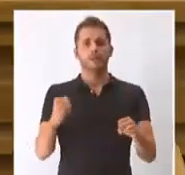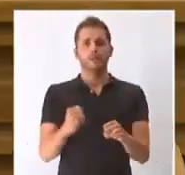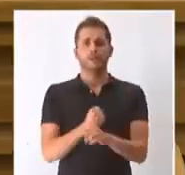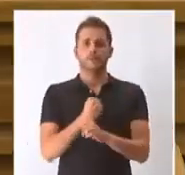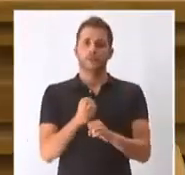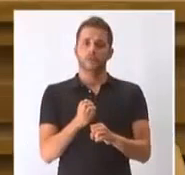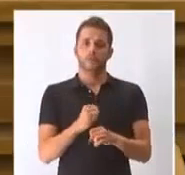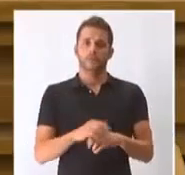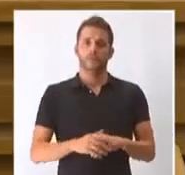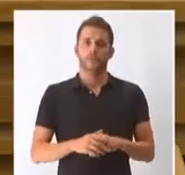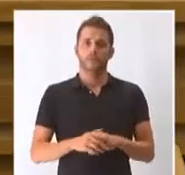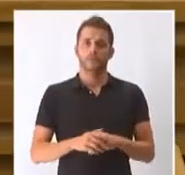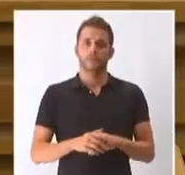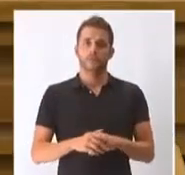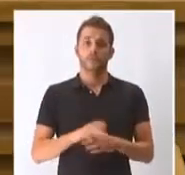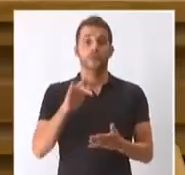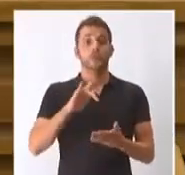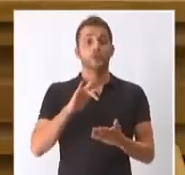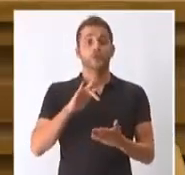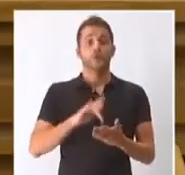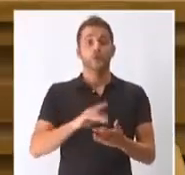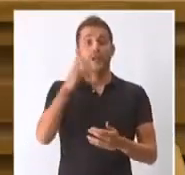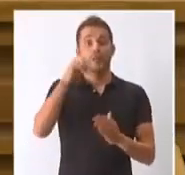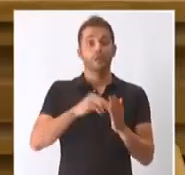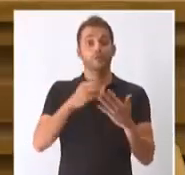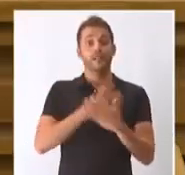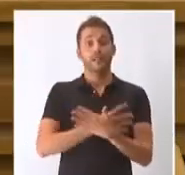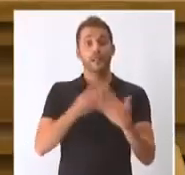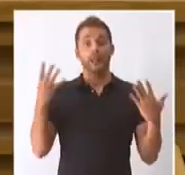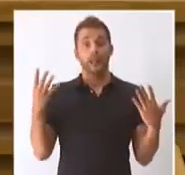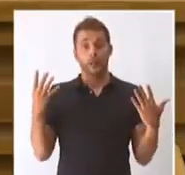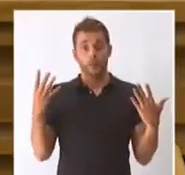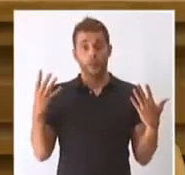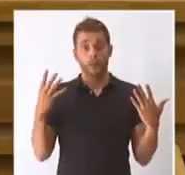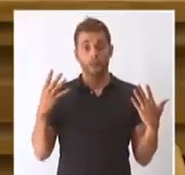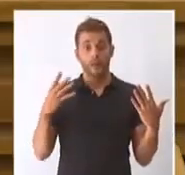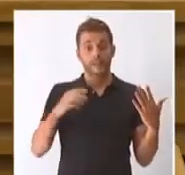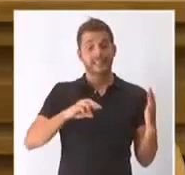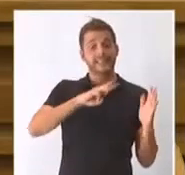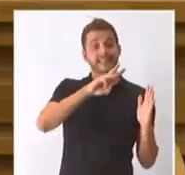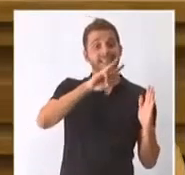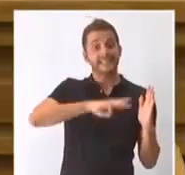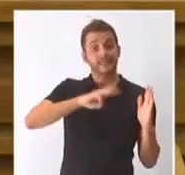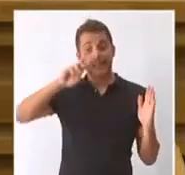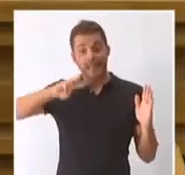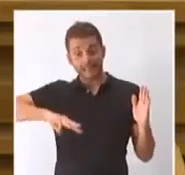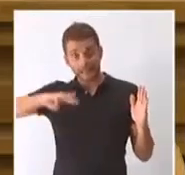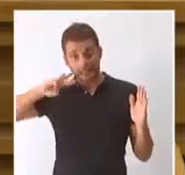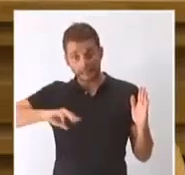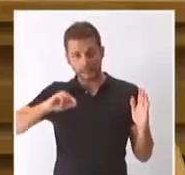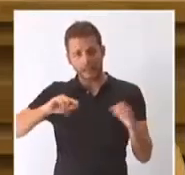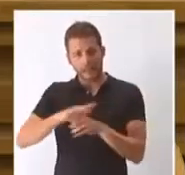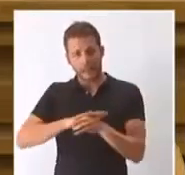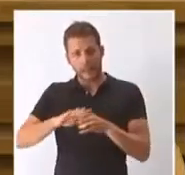empleo desde el segundo trimestre del 2019 en este ámbito en este ámbito